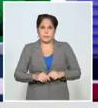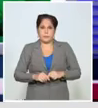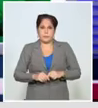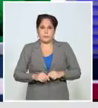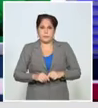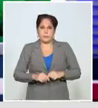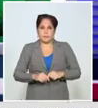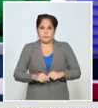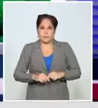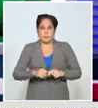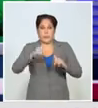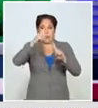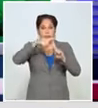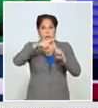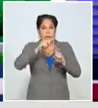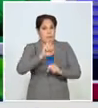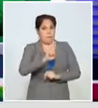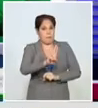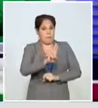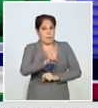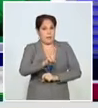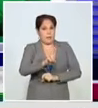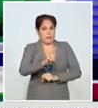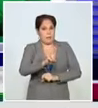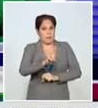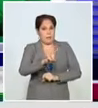en terapias intensivas,